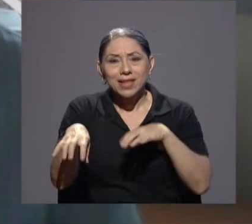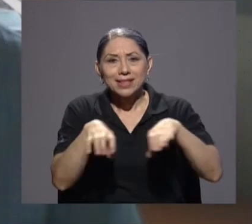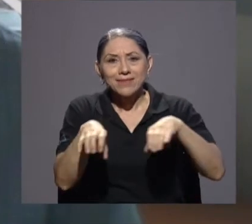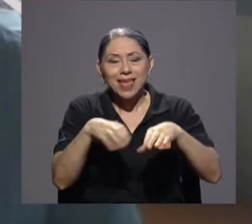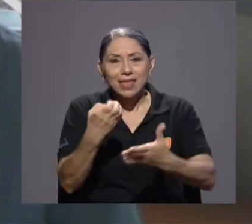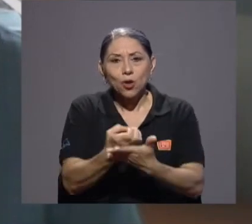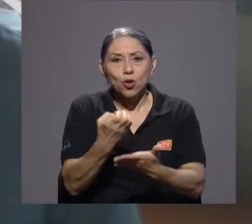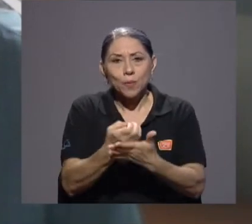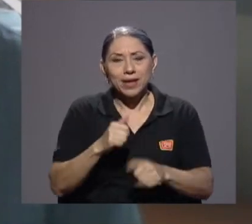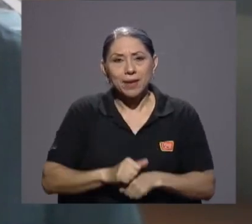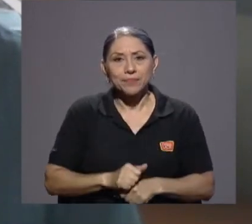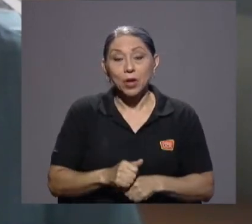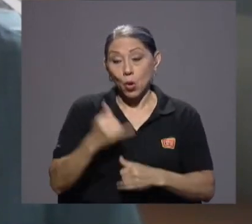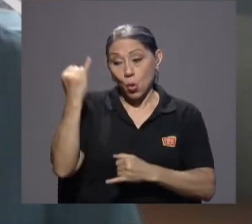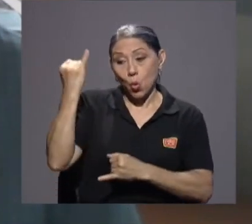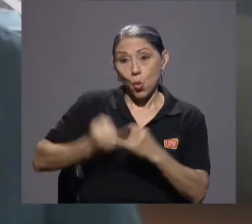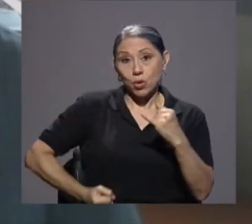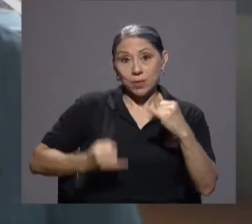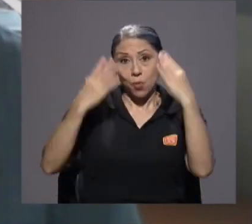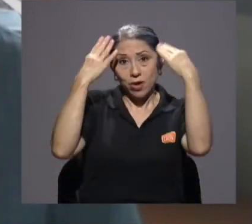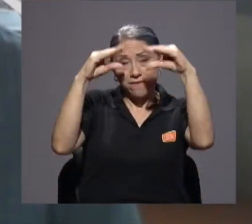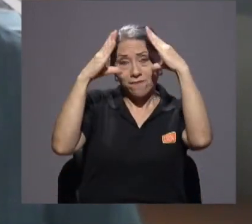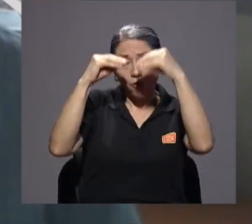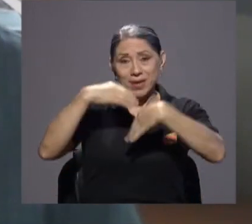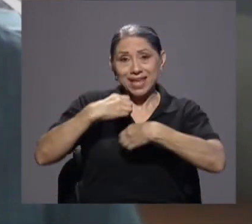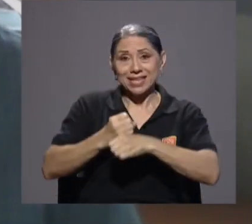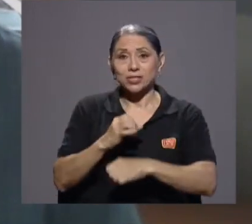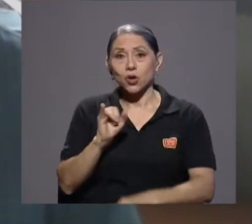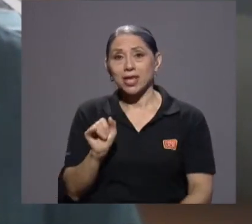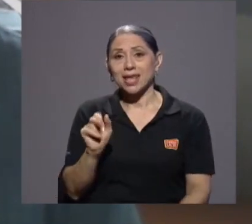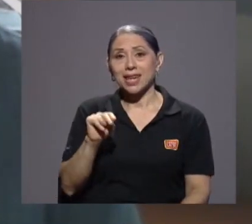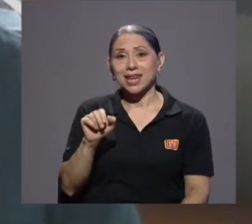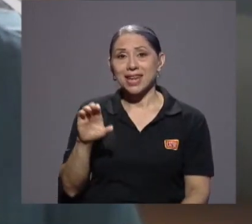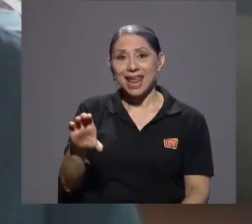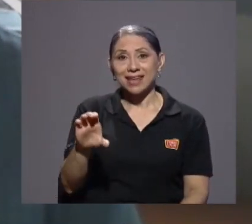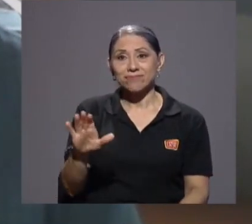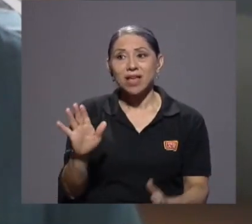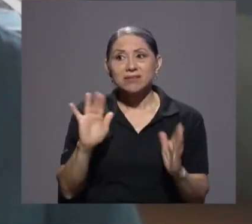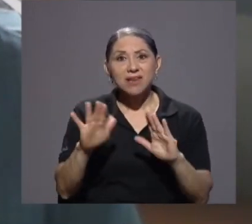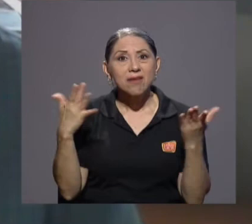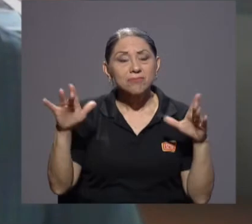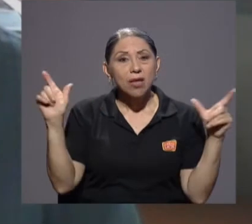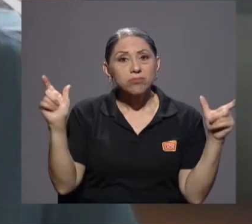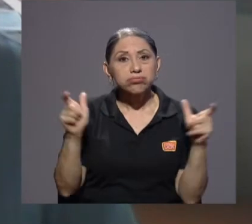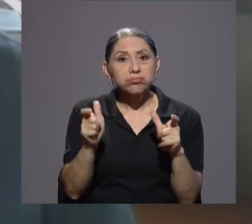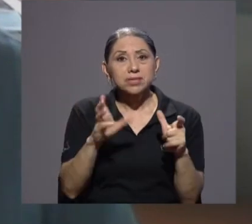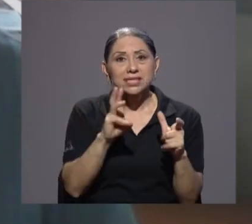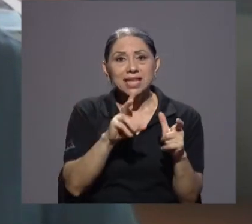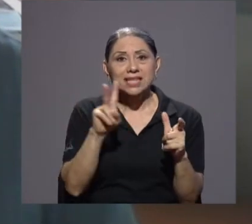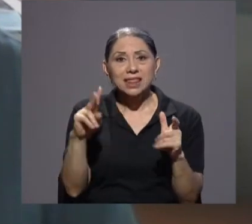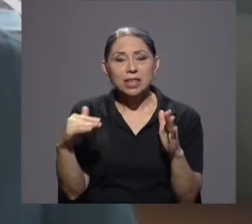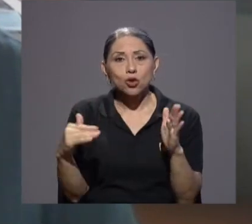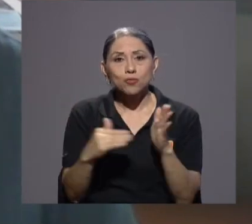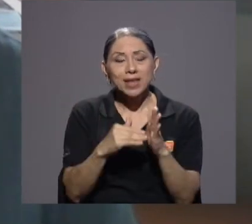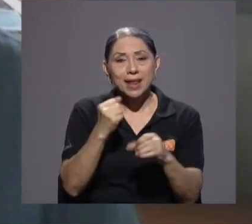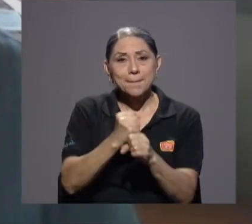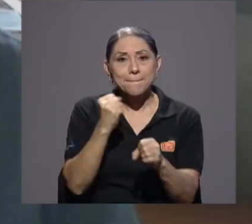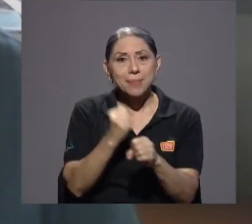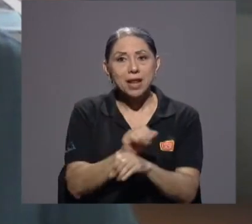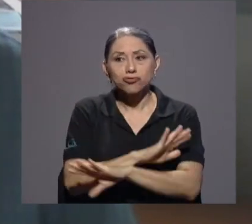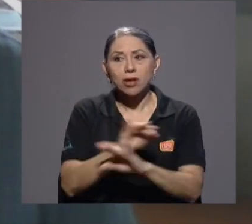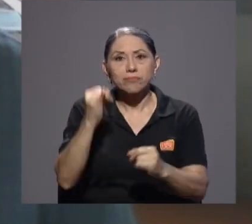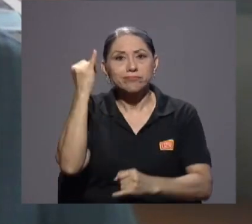último informe de INEC, se perdieron 62,000 empleos del primer semestre